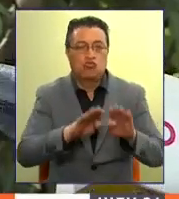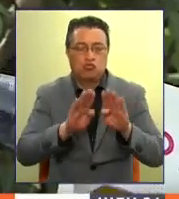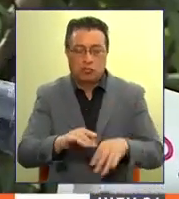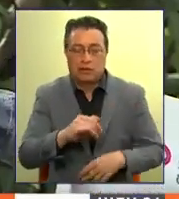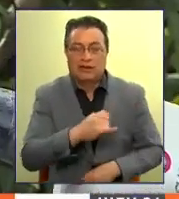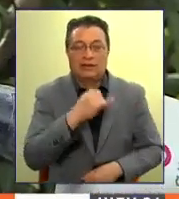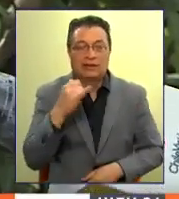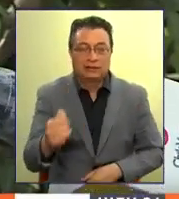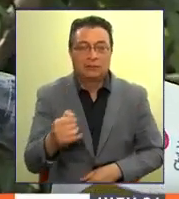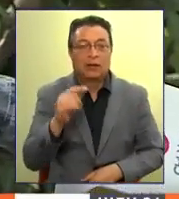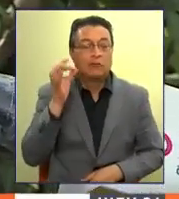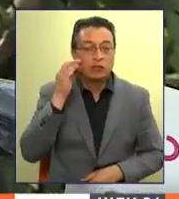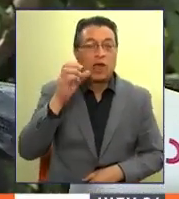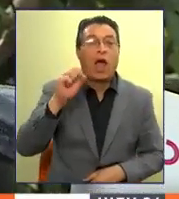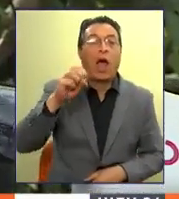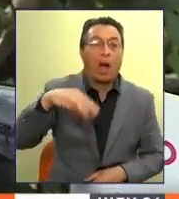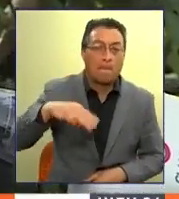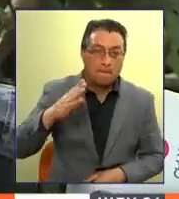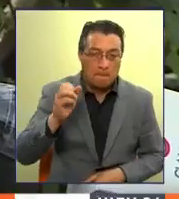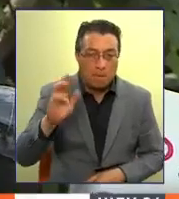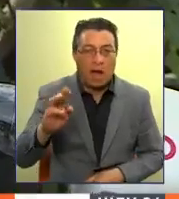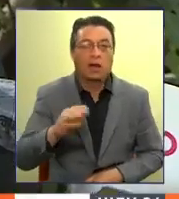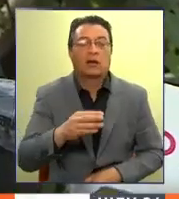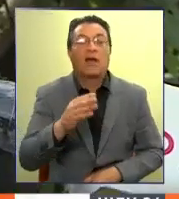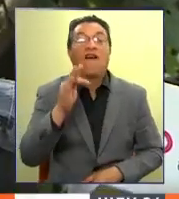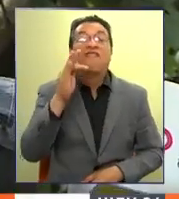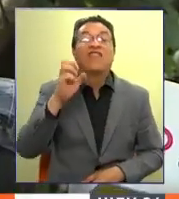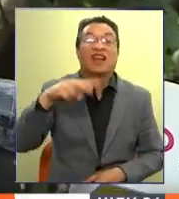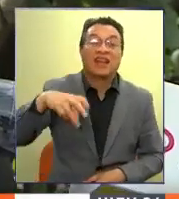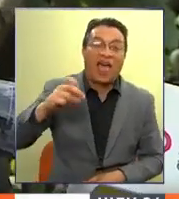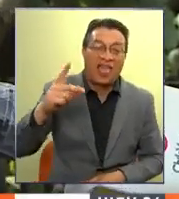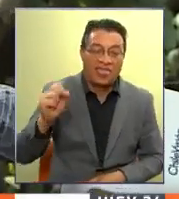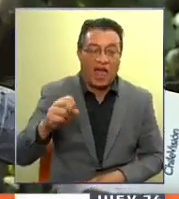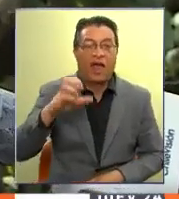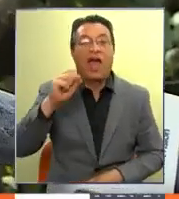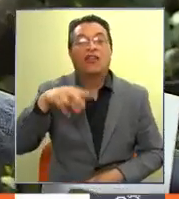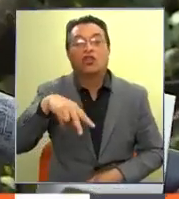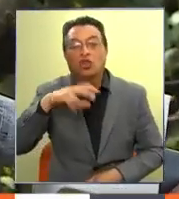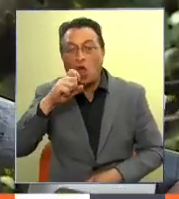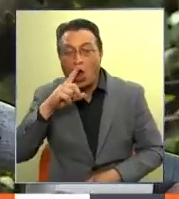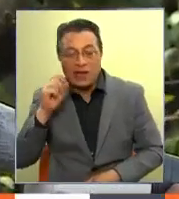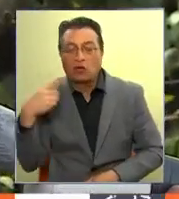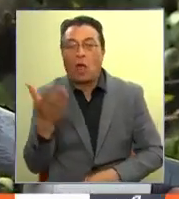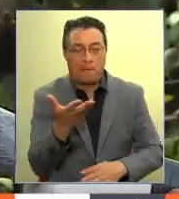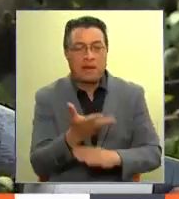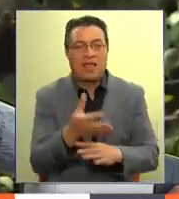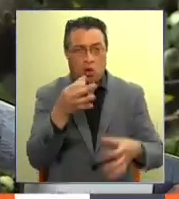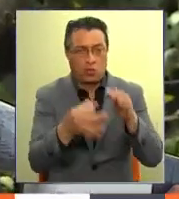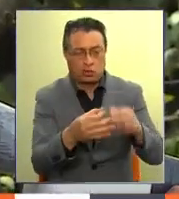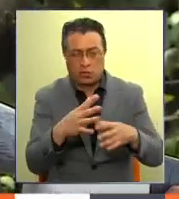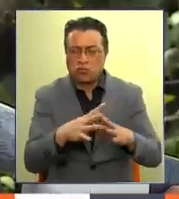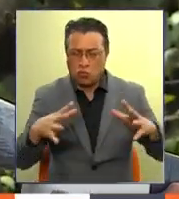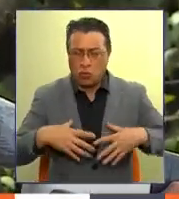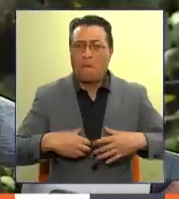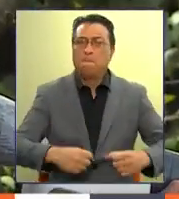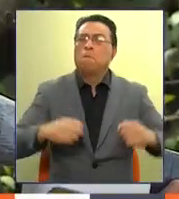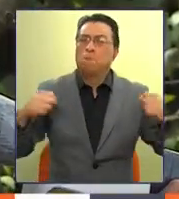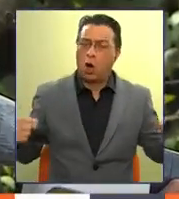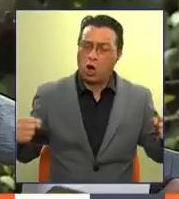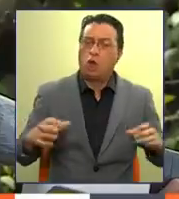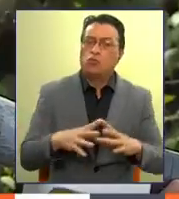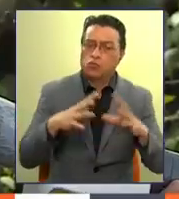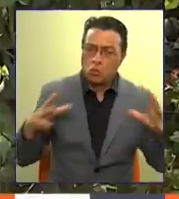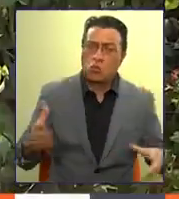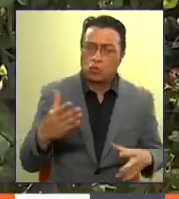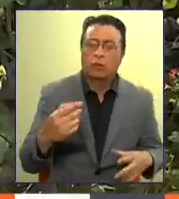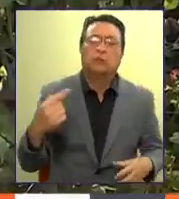por esta niña Antonia, por Ámbar, por Fernanda, pidiendo justicia por toda ella. Era una mujer muy empoderada y aún así le